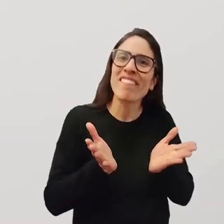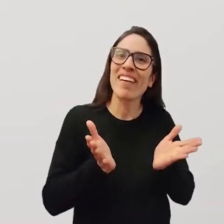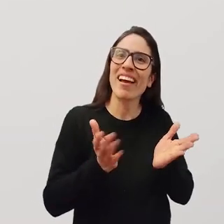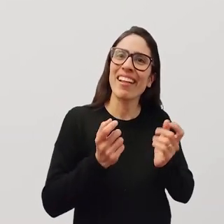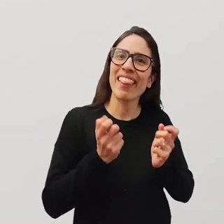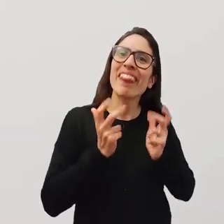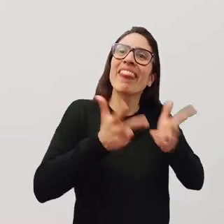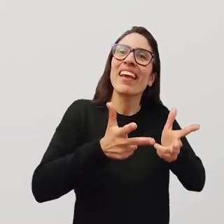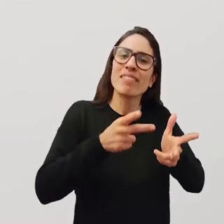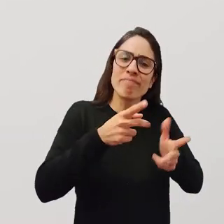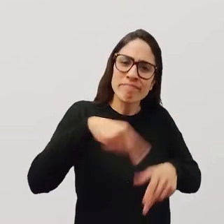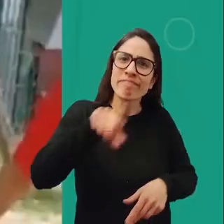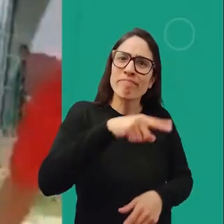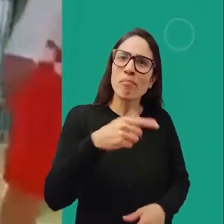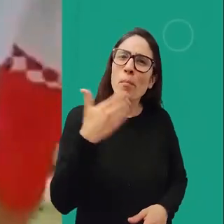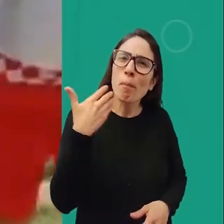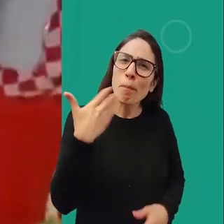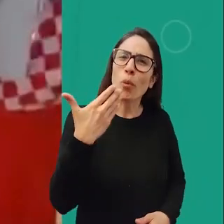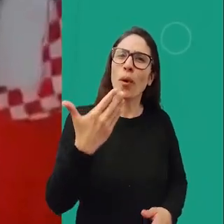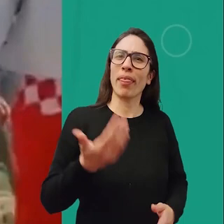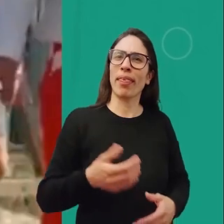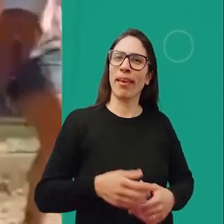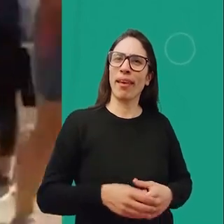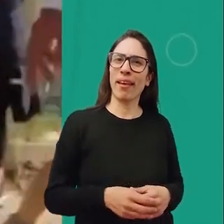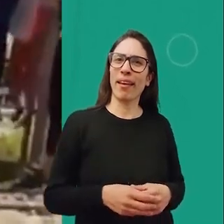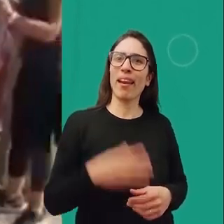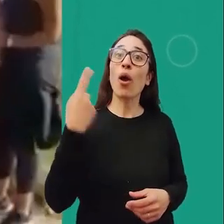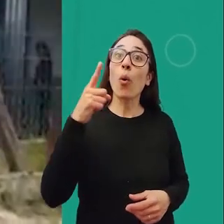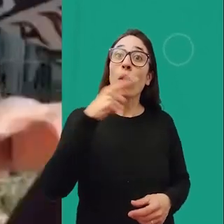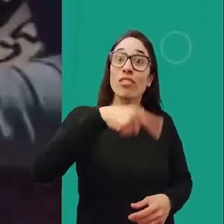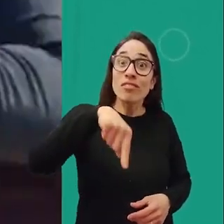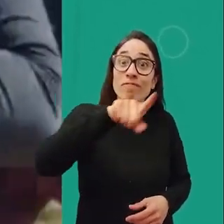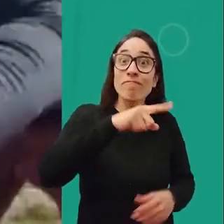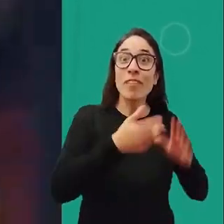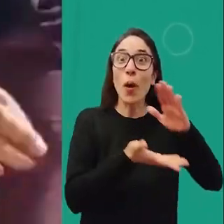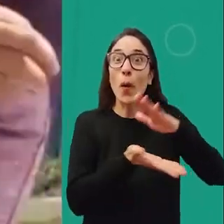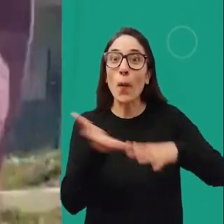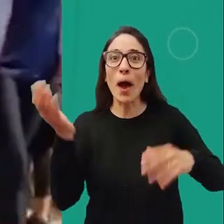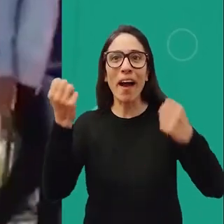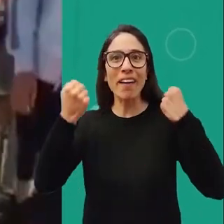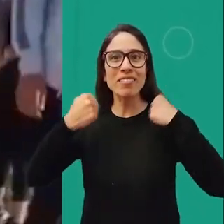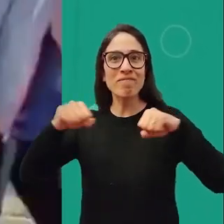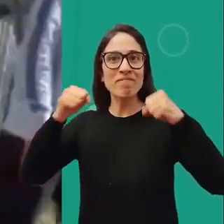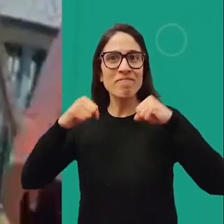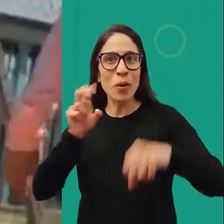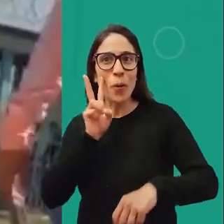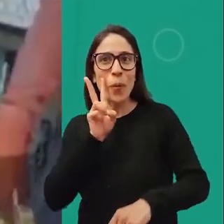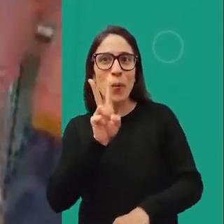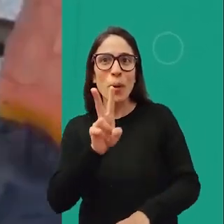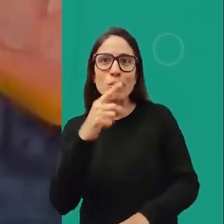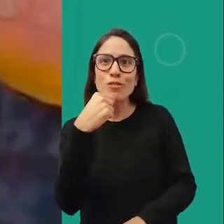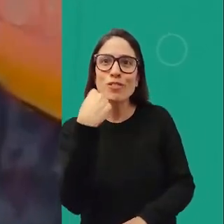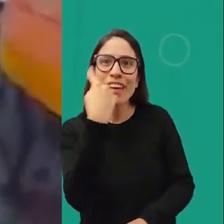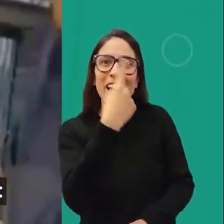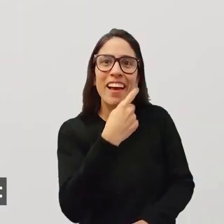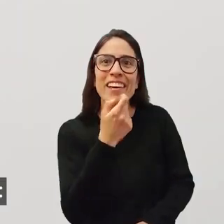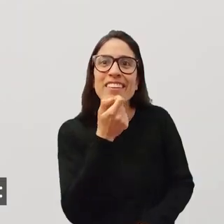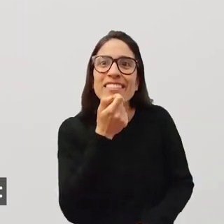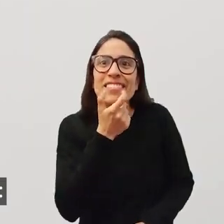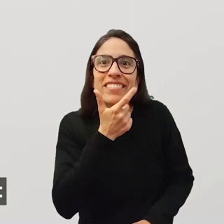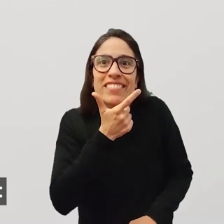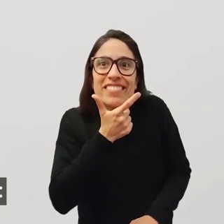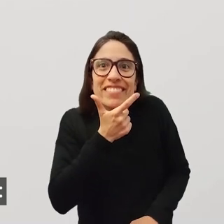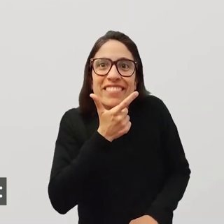revés. Cada vez que salen a entrenar, salen con una sonrisa, no podemos entender que estén ahí adentro con una sonrisa.